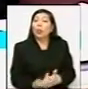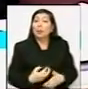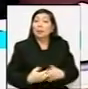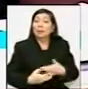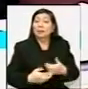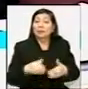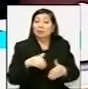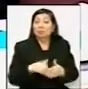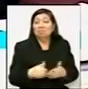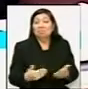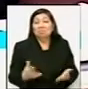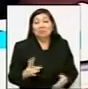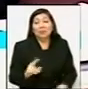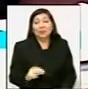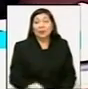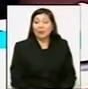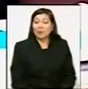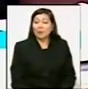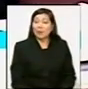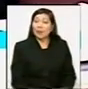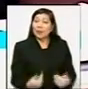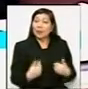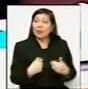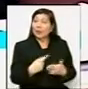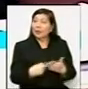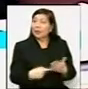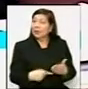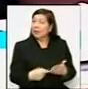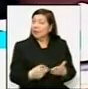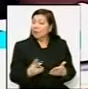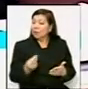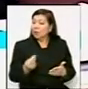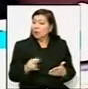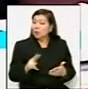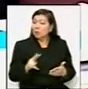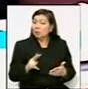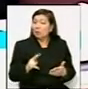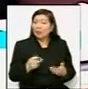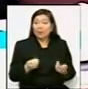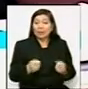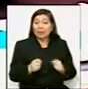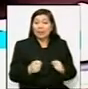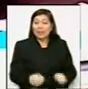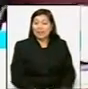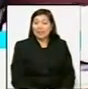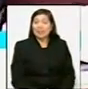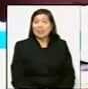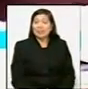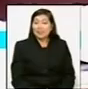electoral. Me parece que no. O sea, tendría que ser no suspensión, sino cancelación.